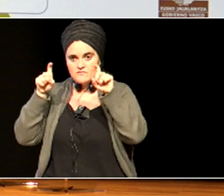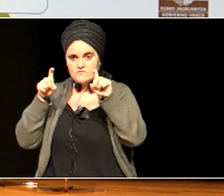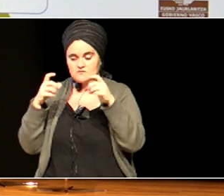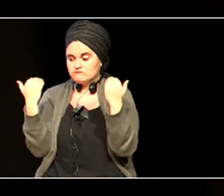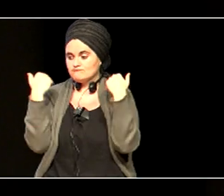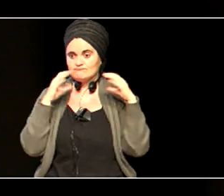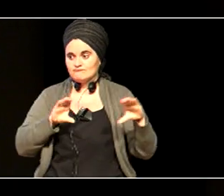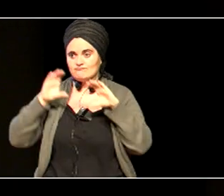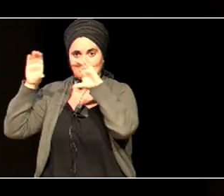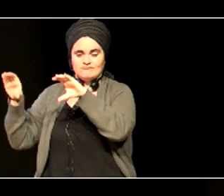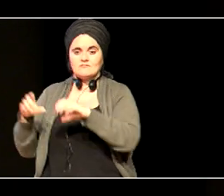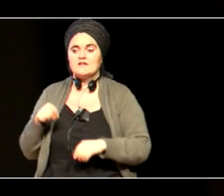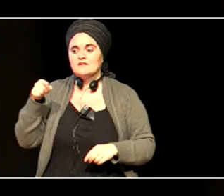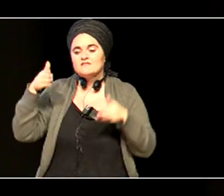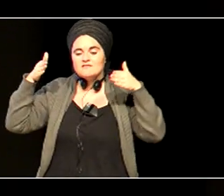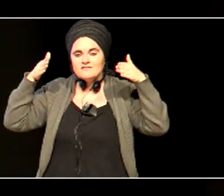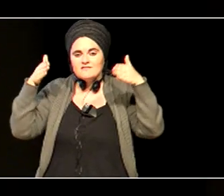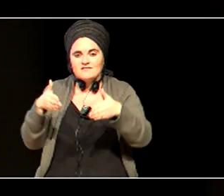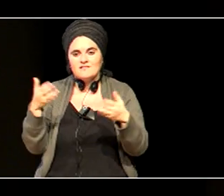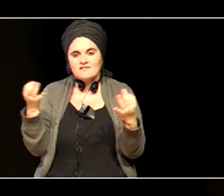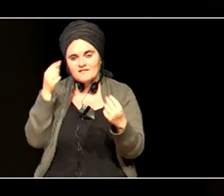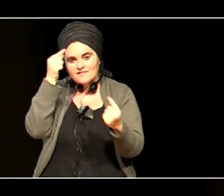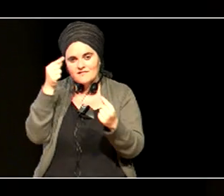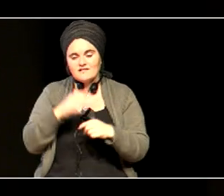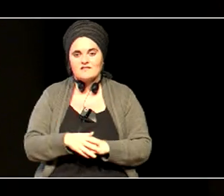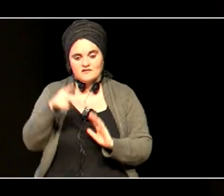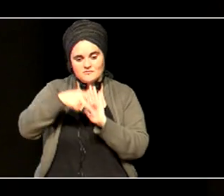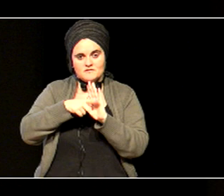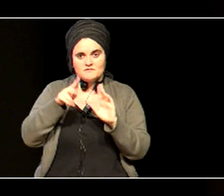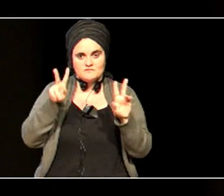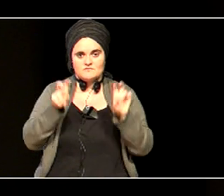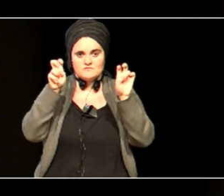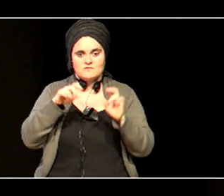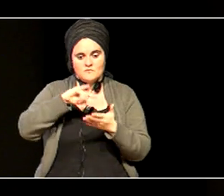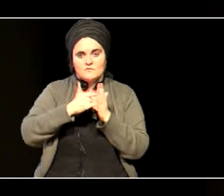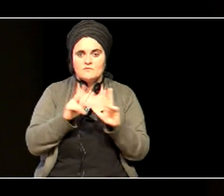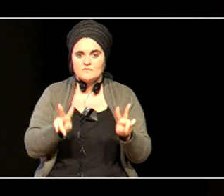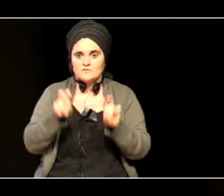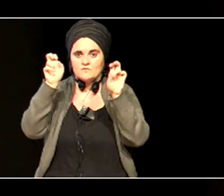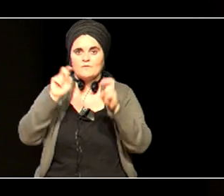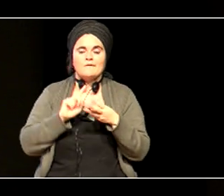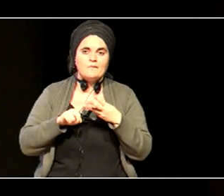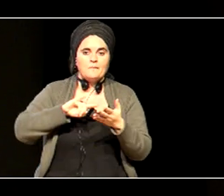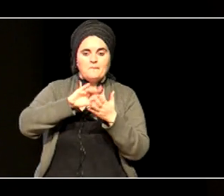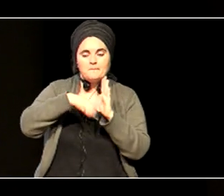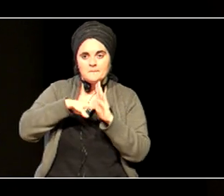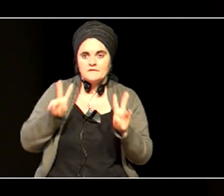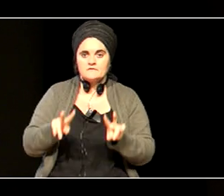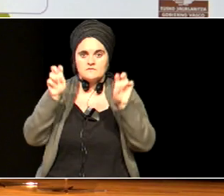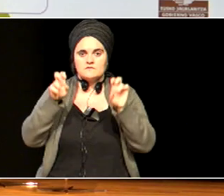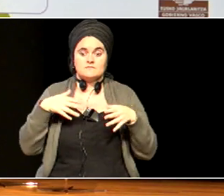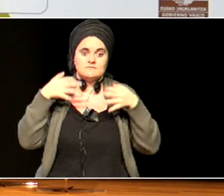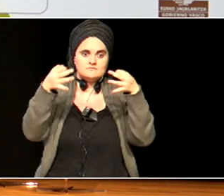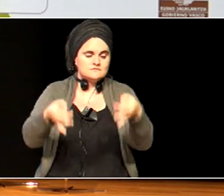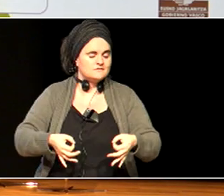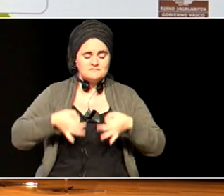y en que se concretan se concretan en nuevos marcos normativos en nuevos proyectos en nuevos planes y siempre deben